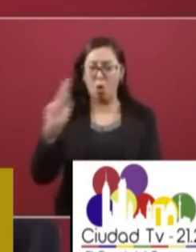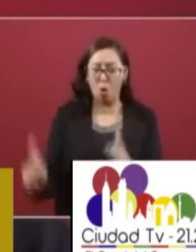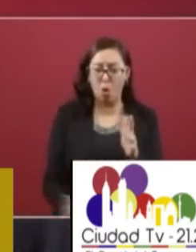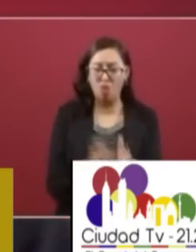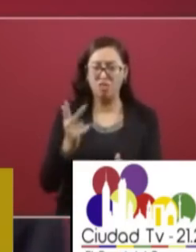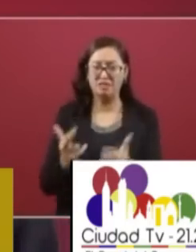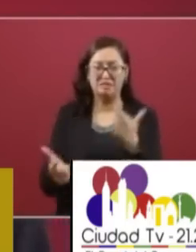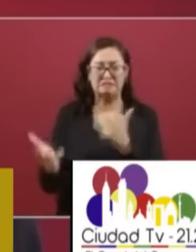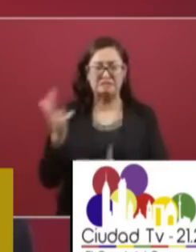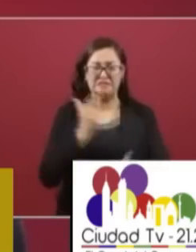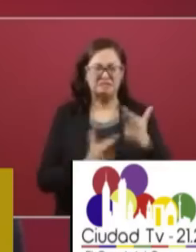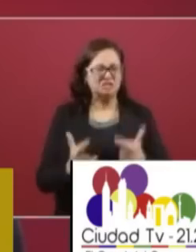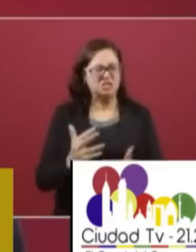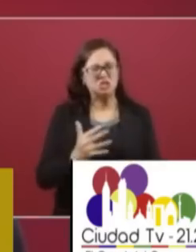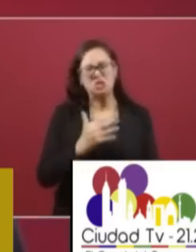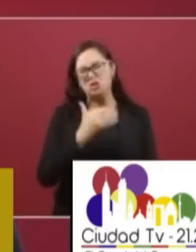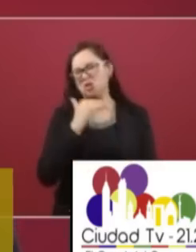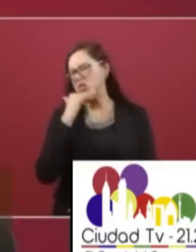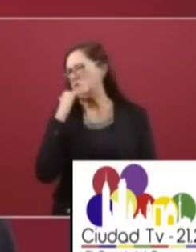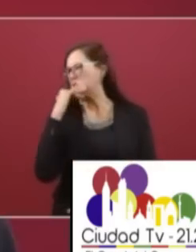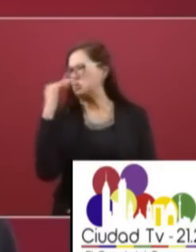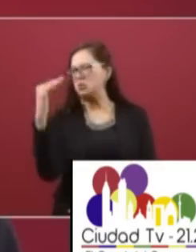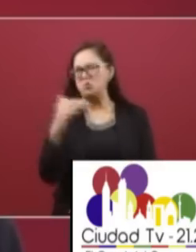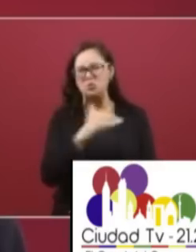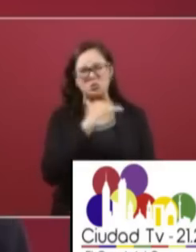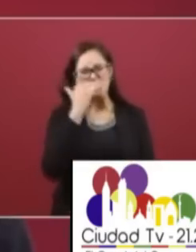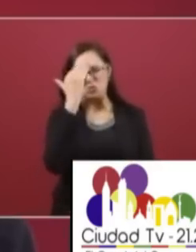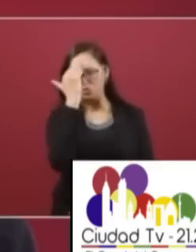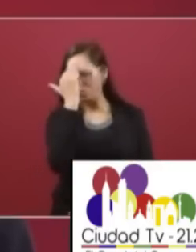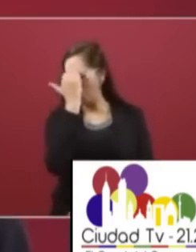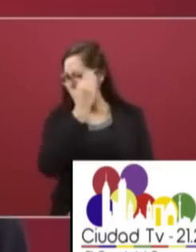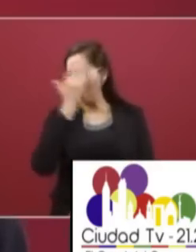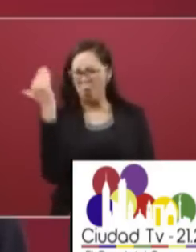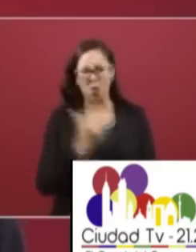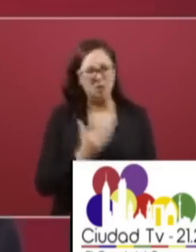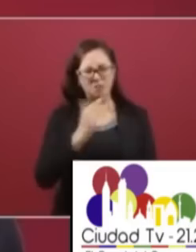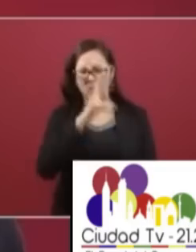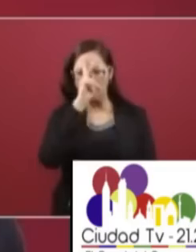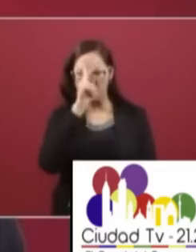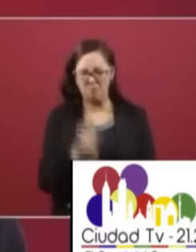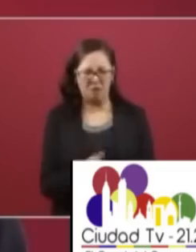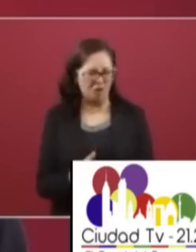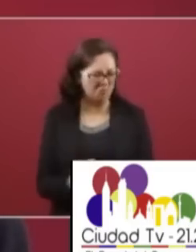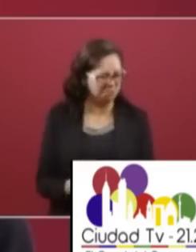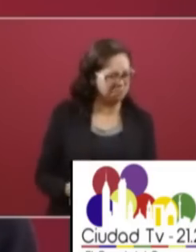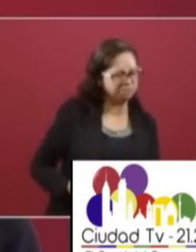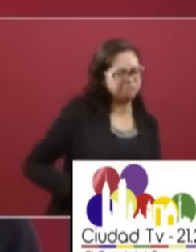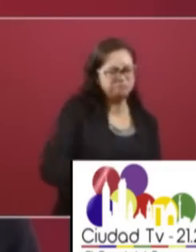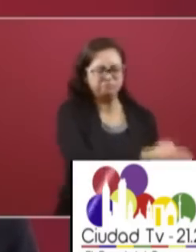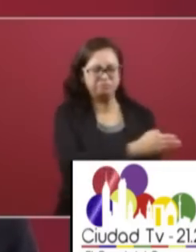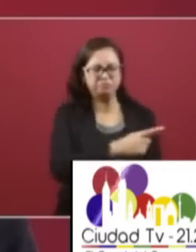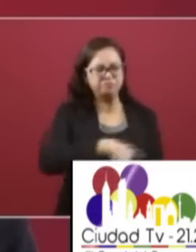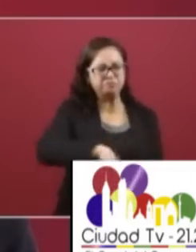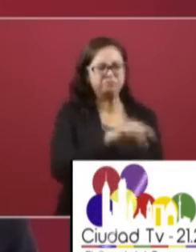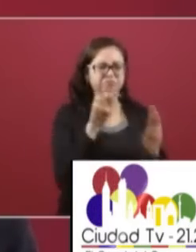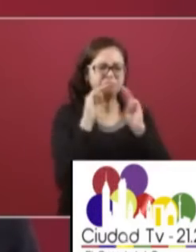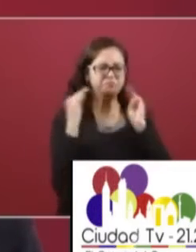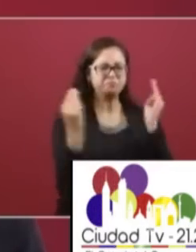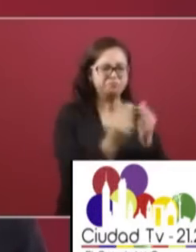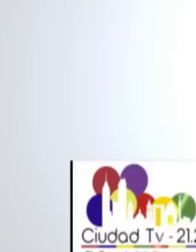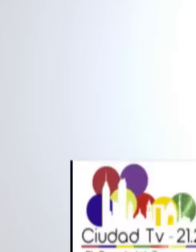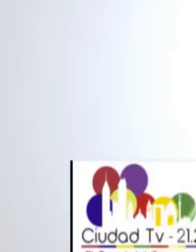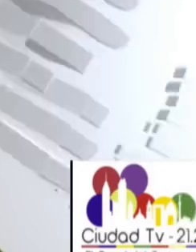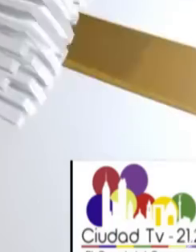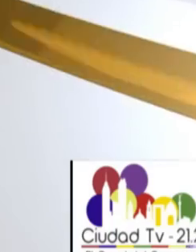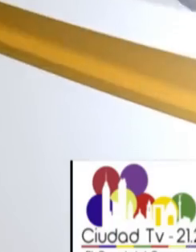los inmundos y tristes tiempos en que dominaba la mafia del